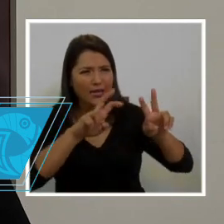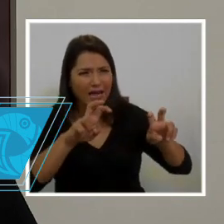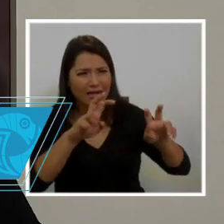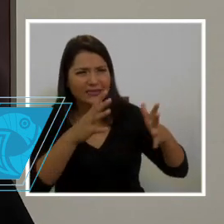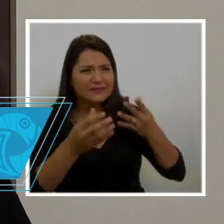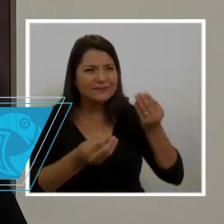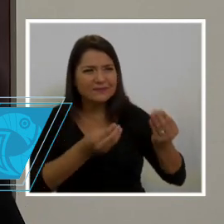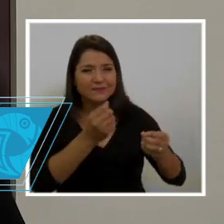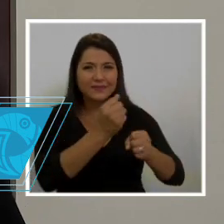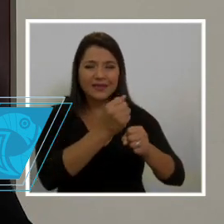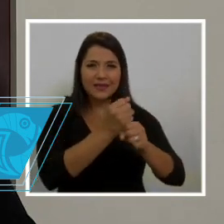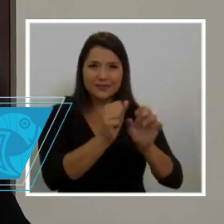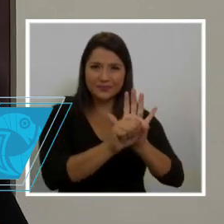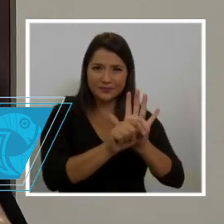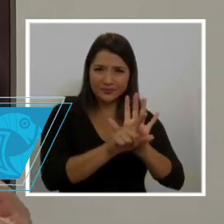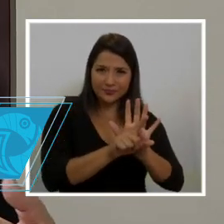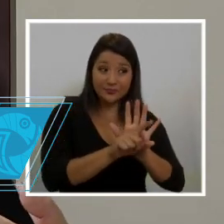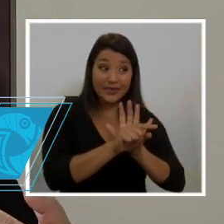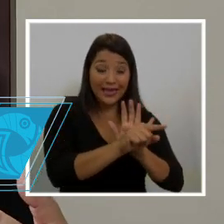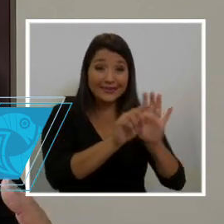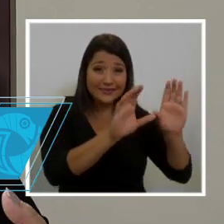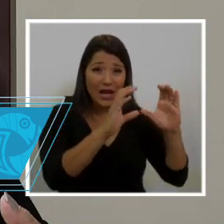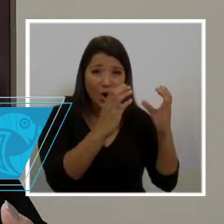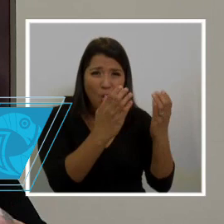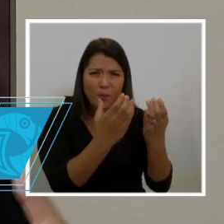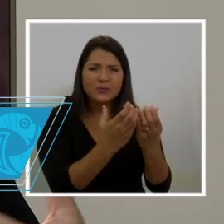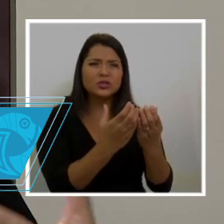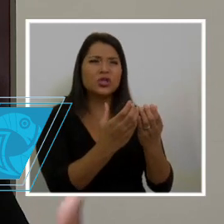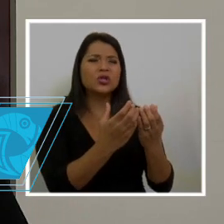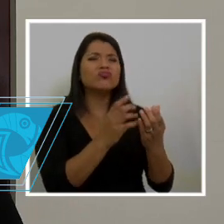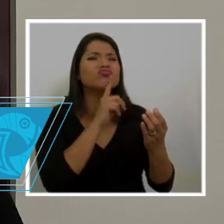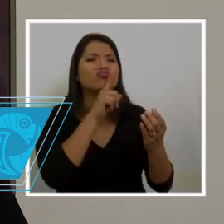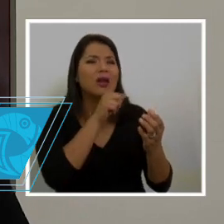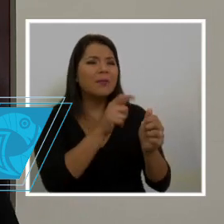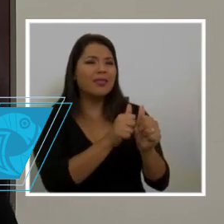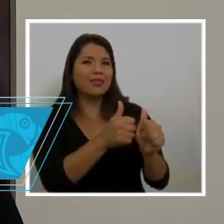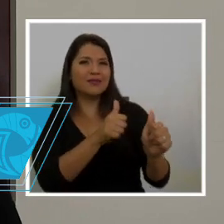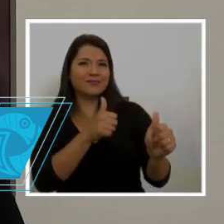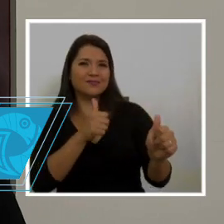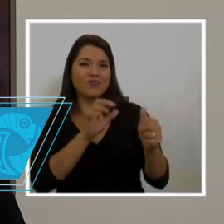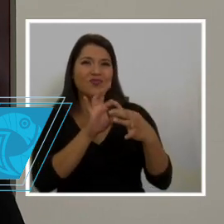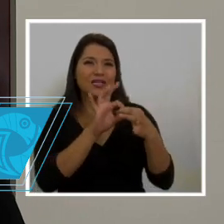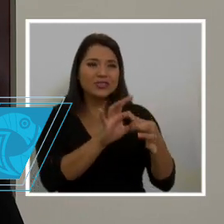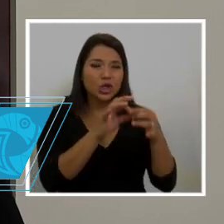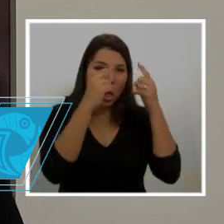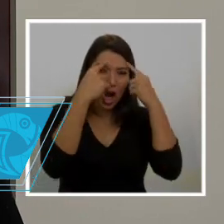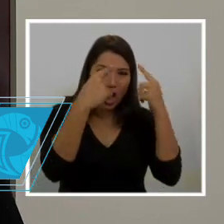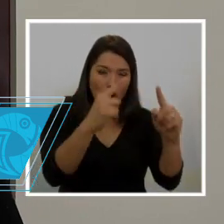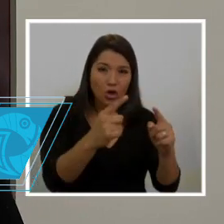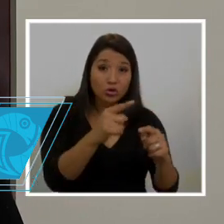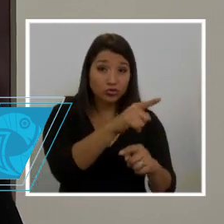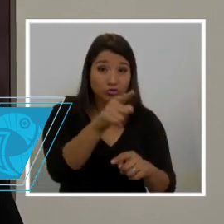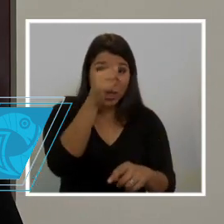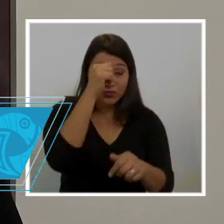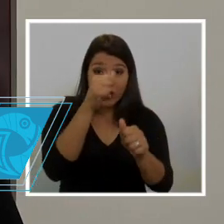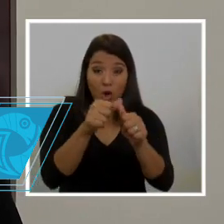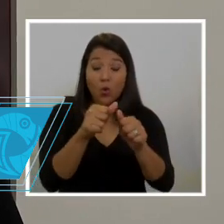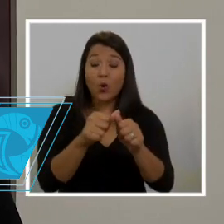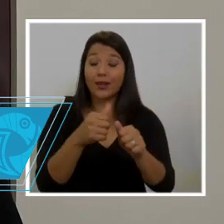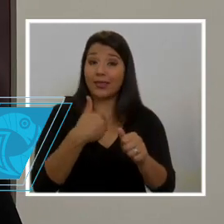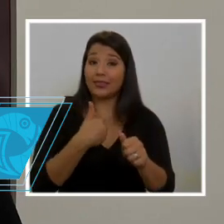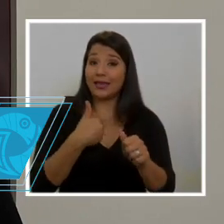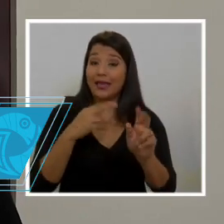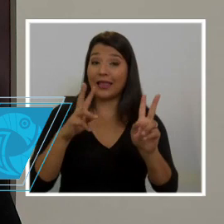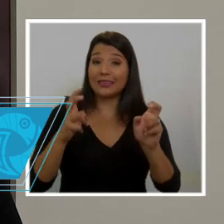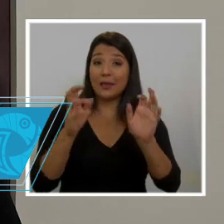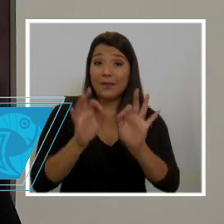legislativa, esa comisión particularmente ha quedado un poco rezagada en cuanto a la productividad. Recordemos que vienen temas